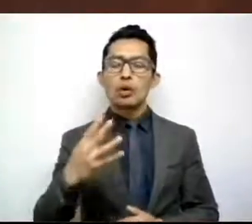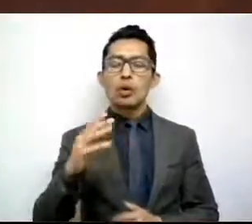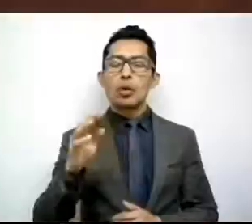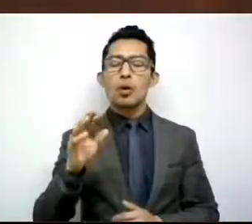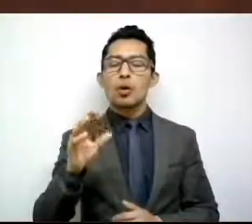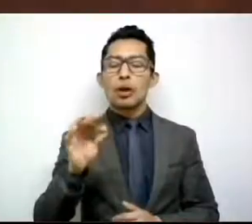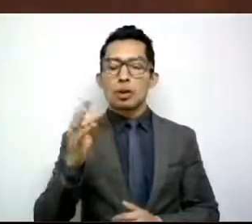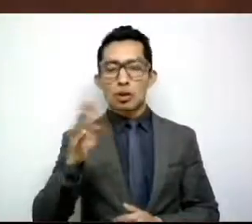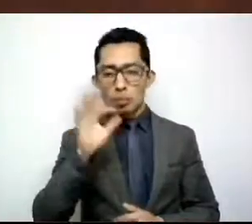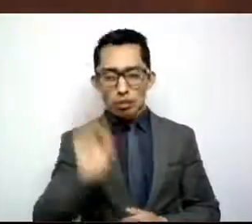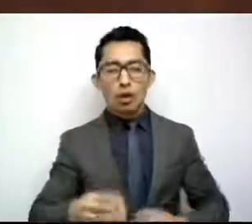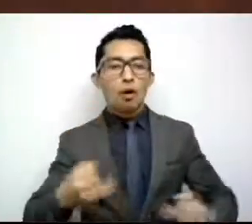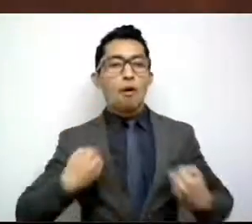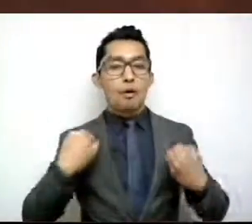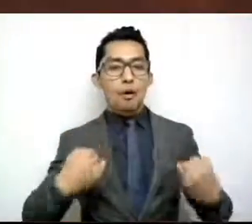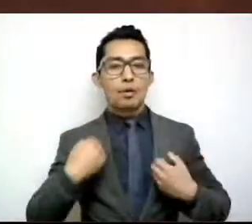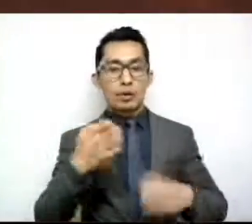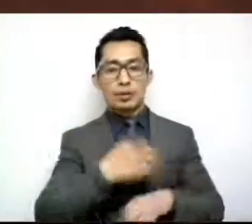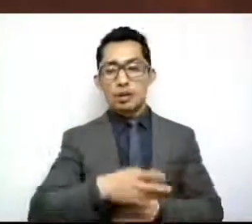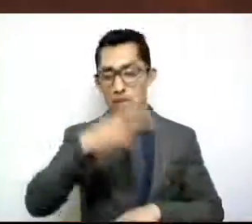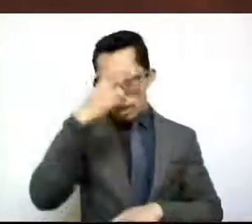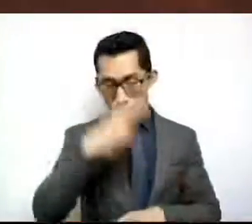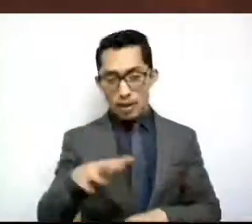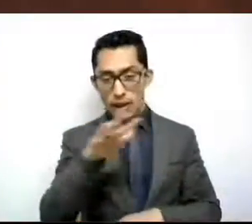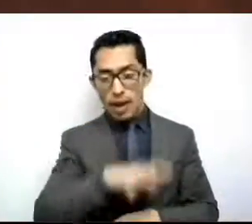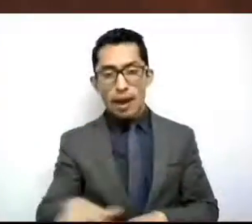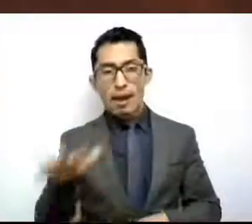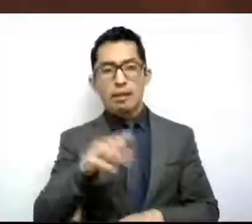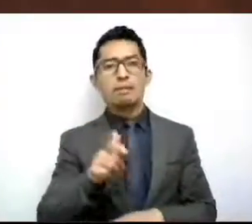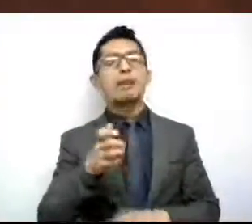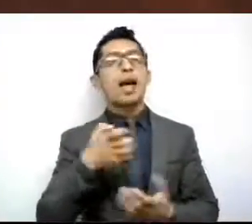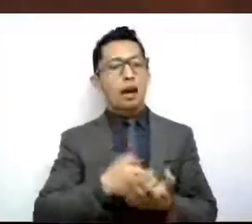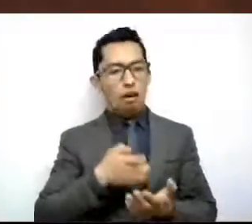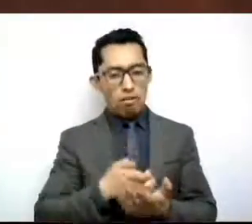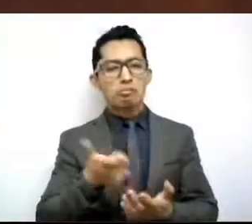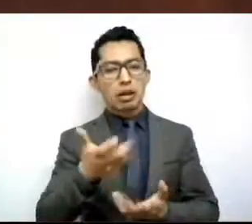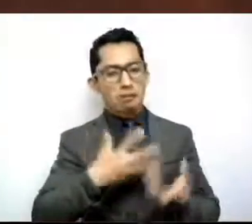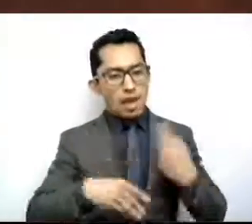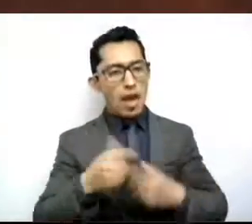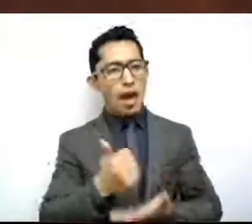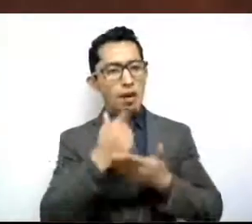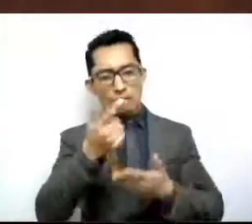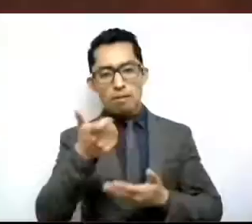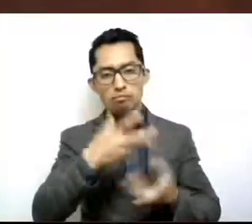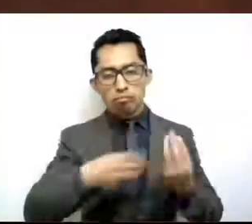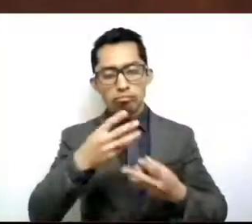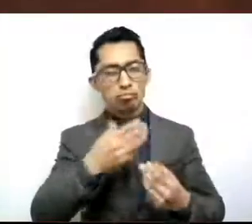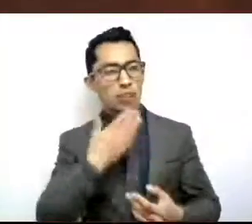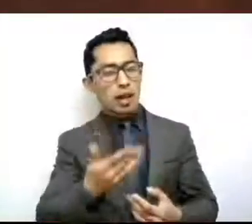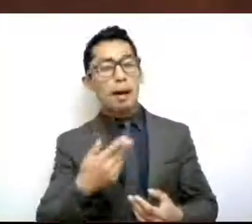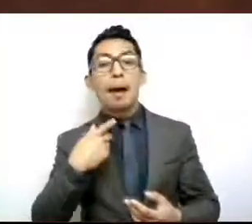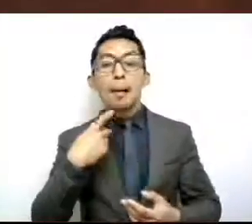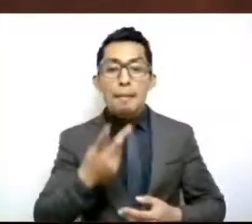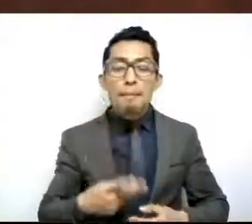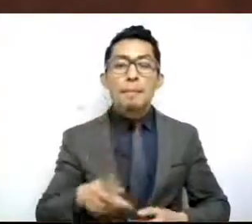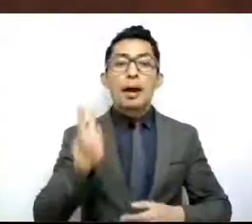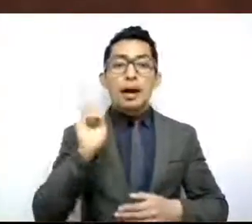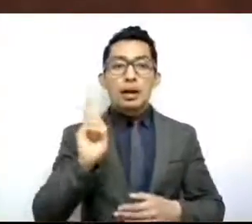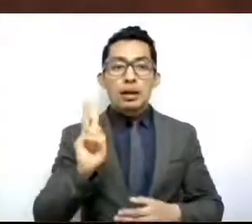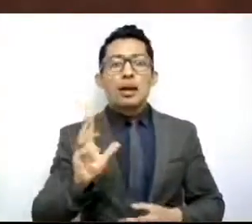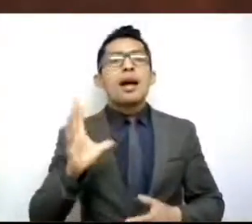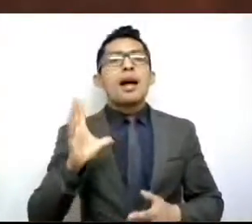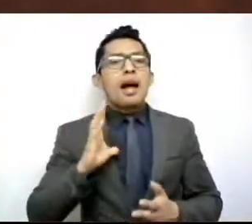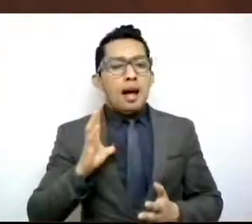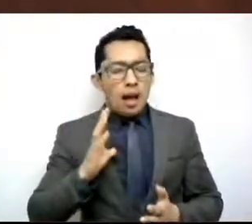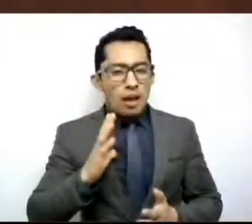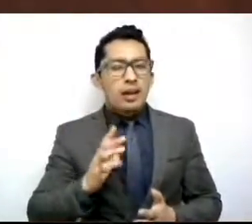70.44% de la juventud mexiquense es económicamente activa. No obstante a lo anterior, aún queda mucho